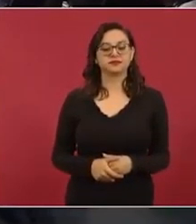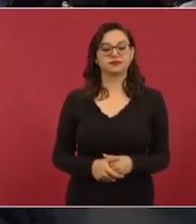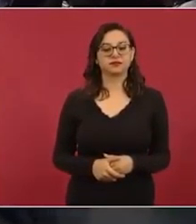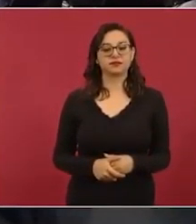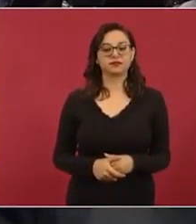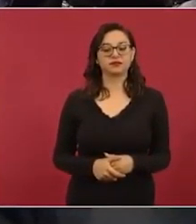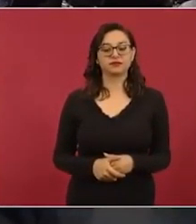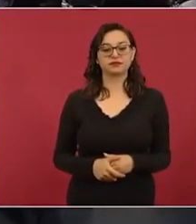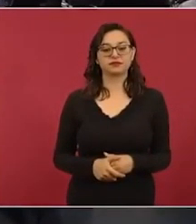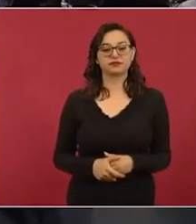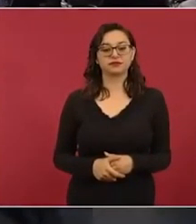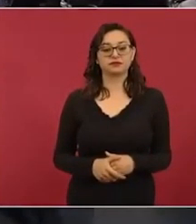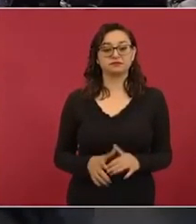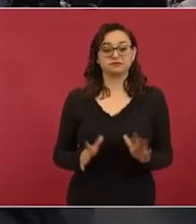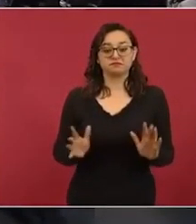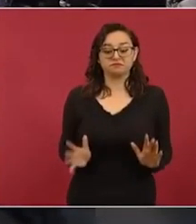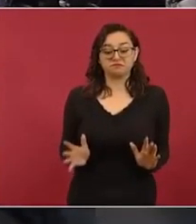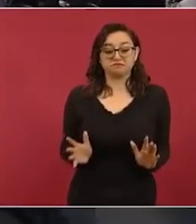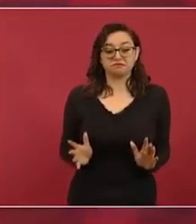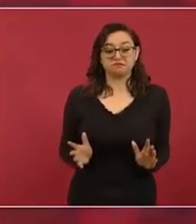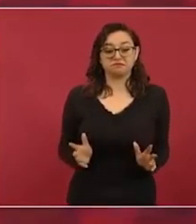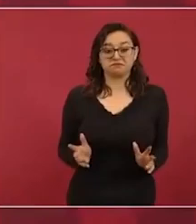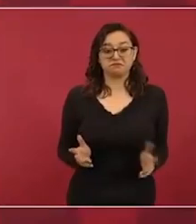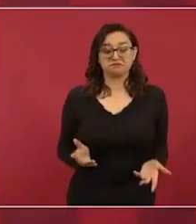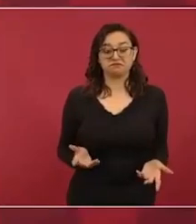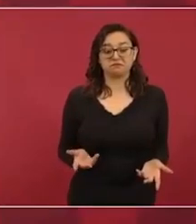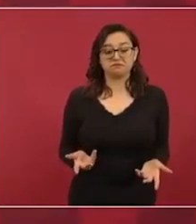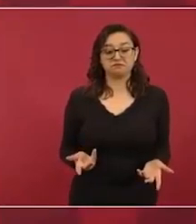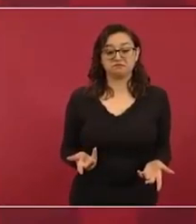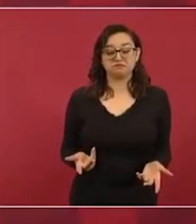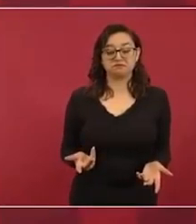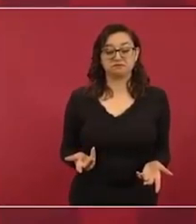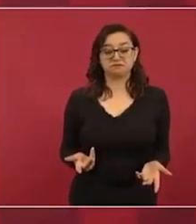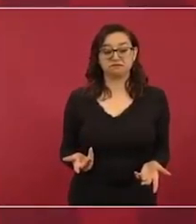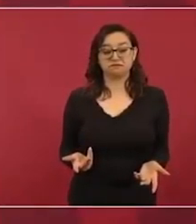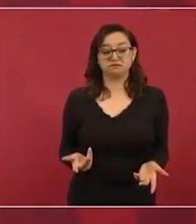Y si eso lo